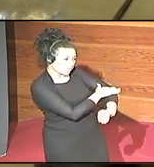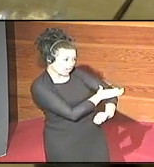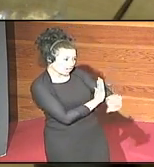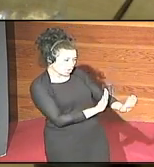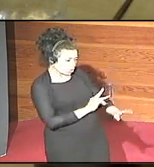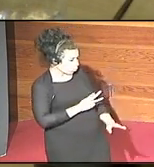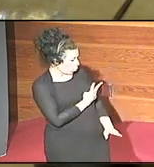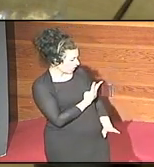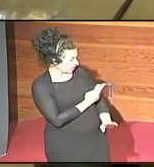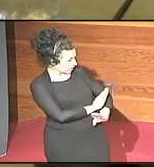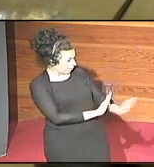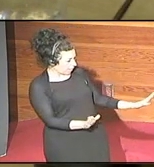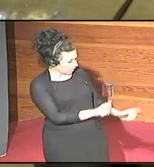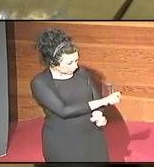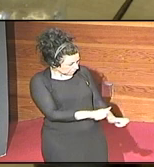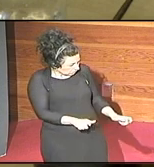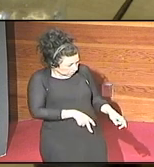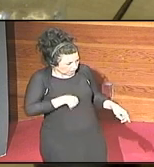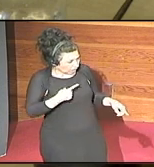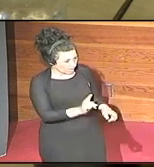es Washington, la población no.